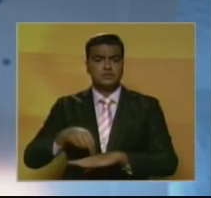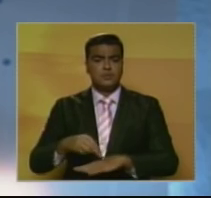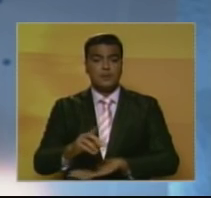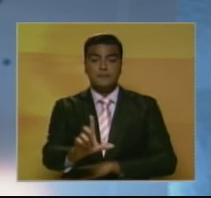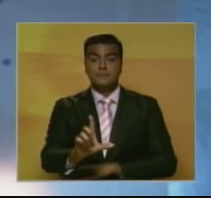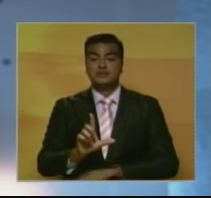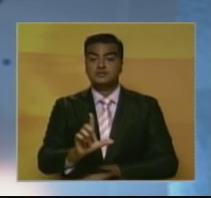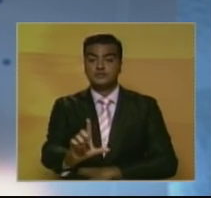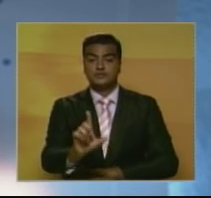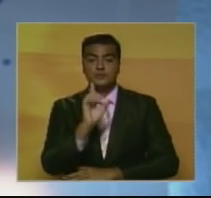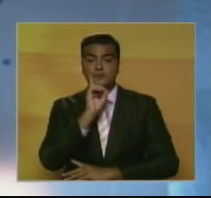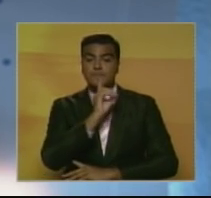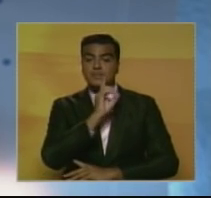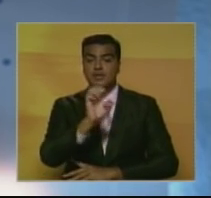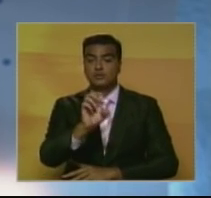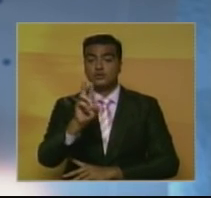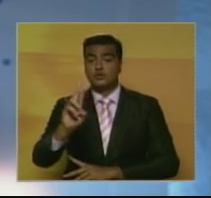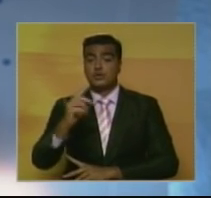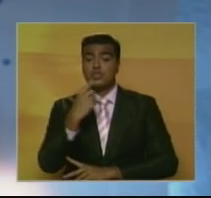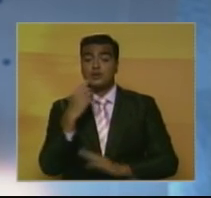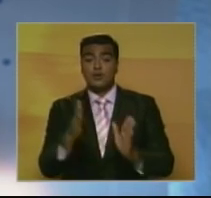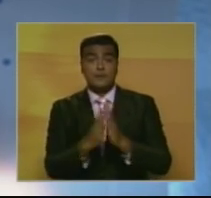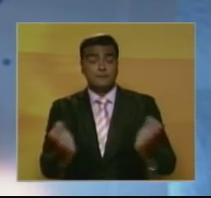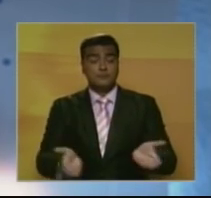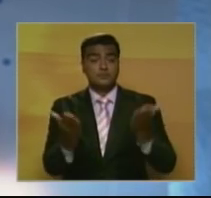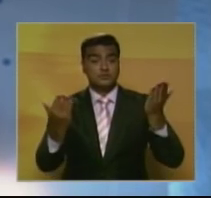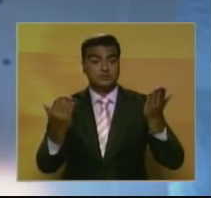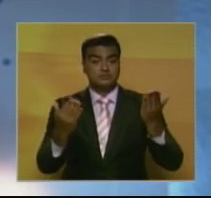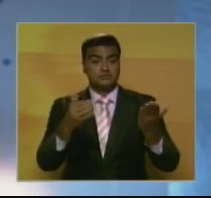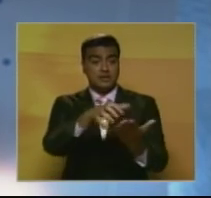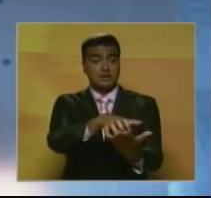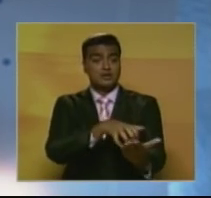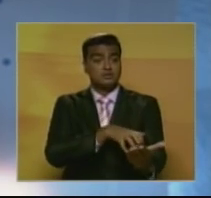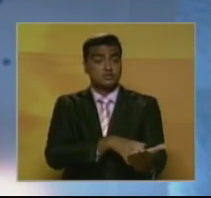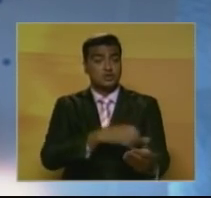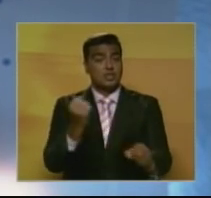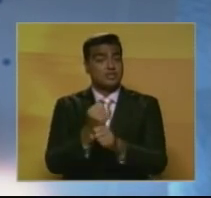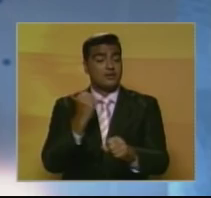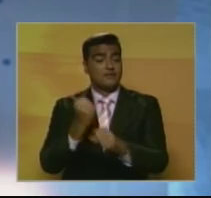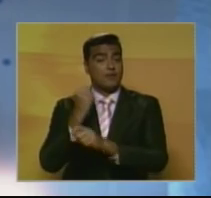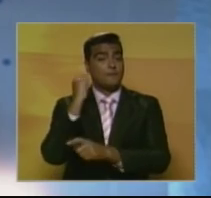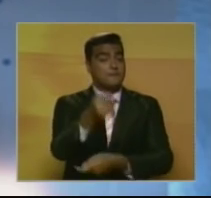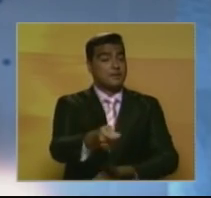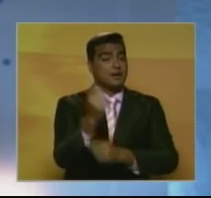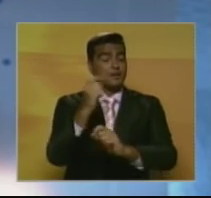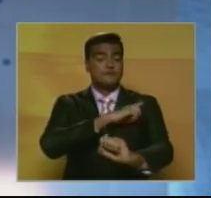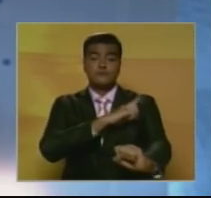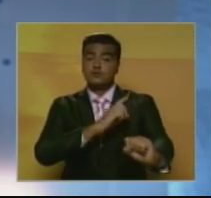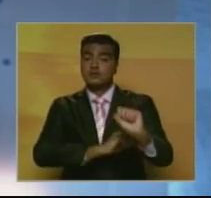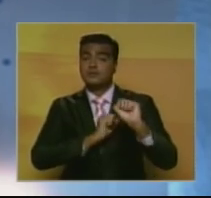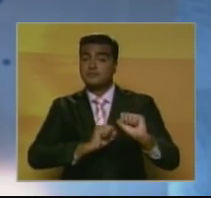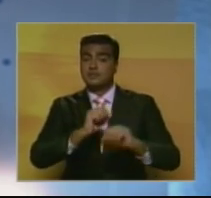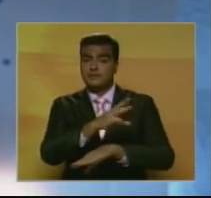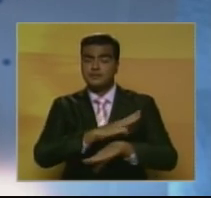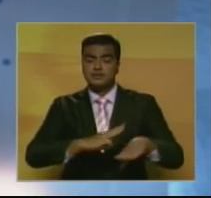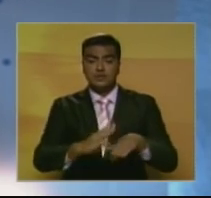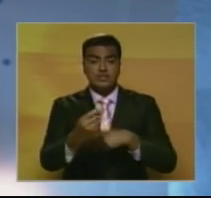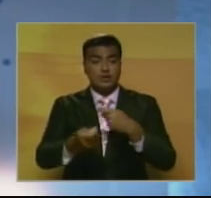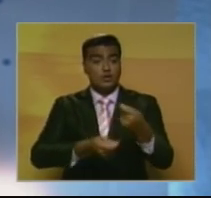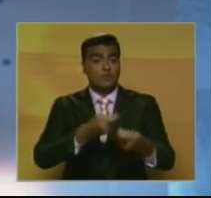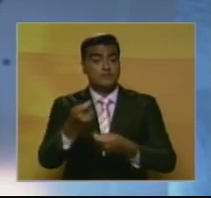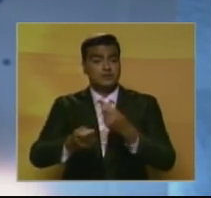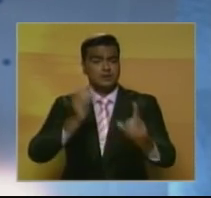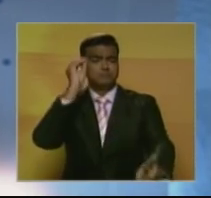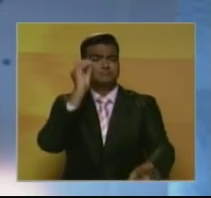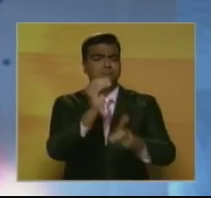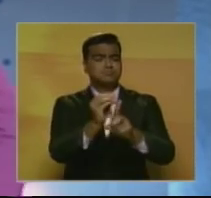Unido de Venezuela, Edwin Rojas, aseguró que impulsará la agricultura y la actividad pesquera, así como el fortalecimiento del Ministerio de Economía, que son los